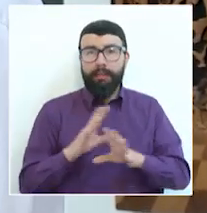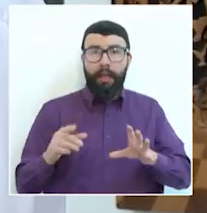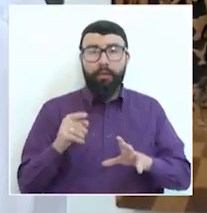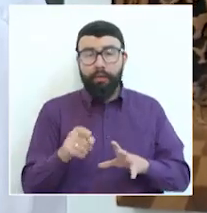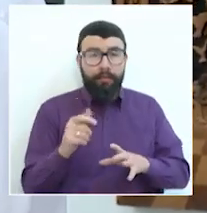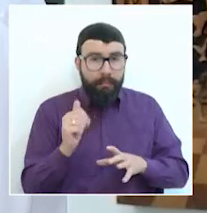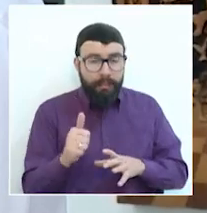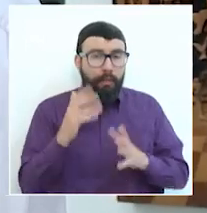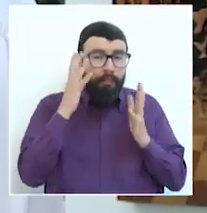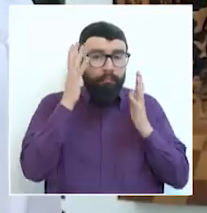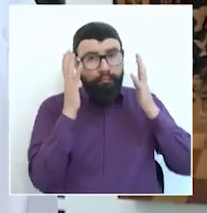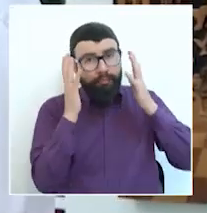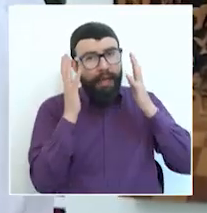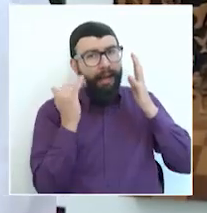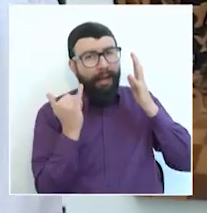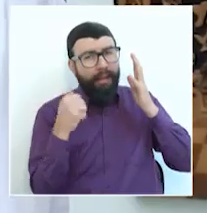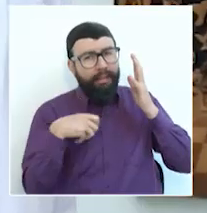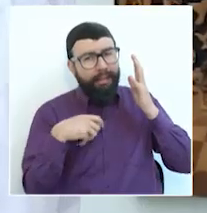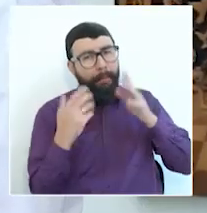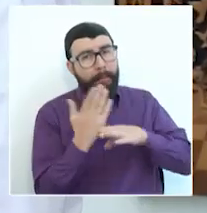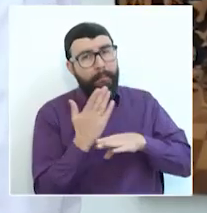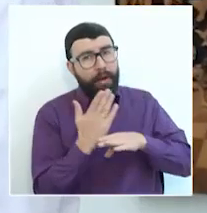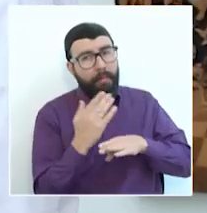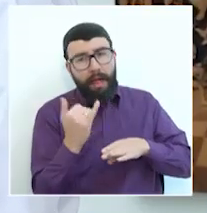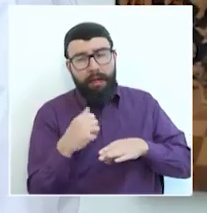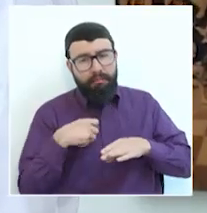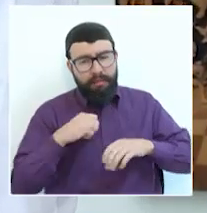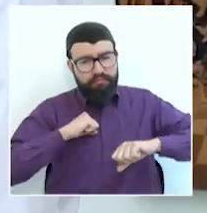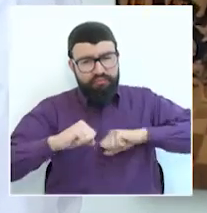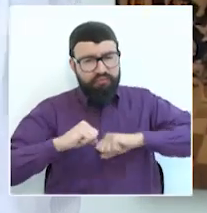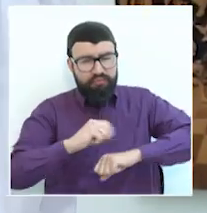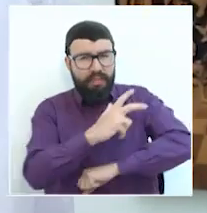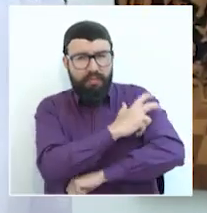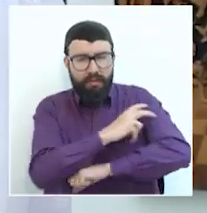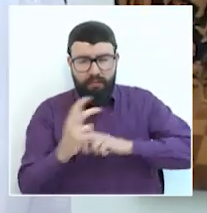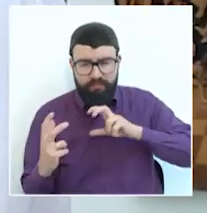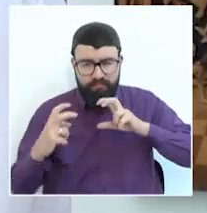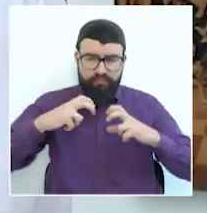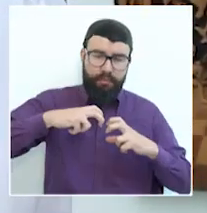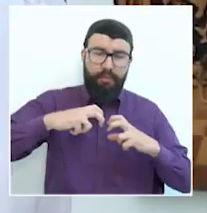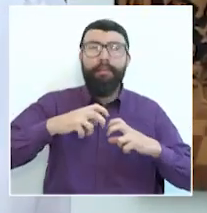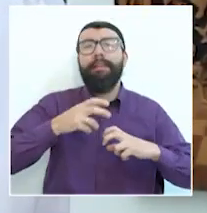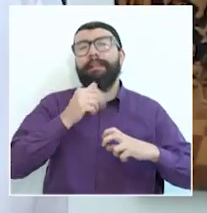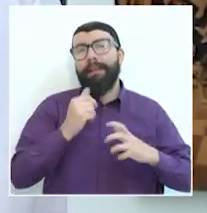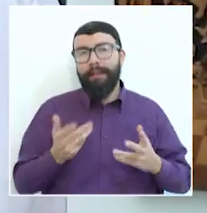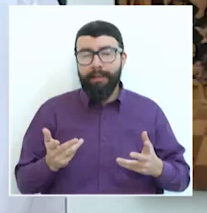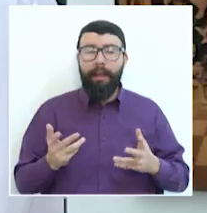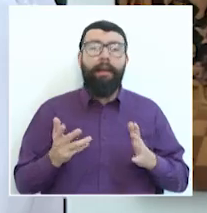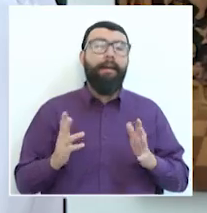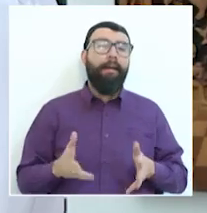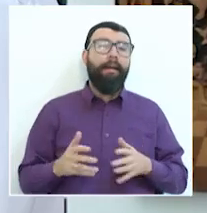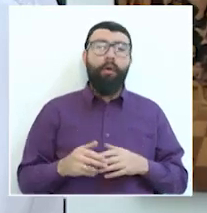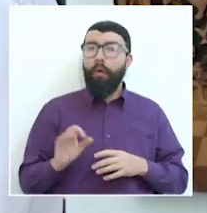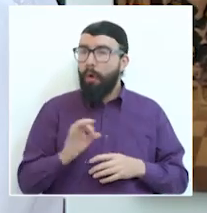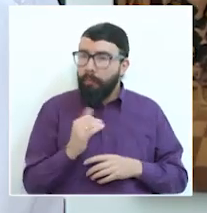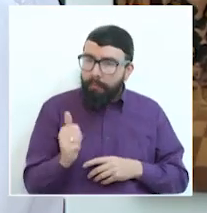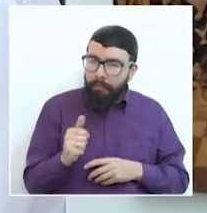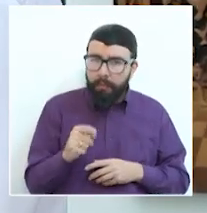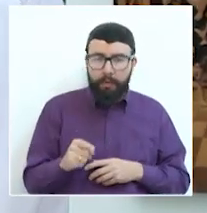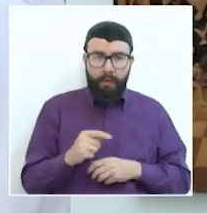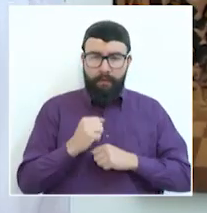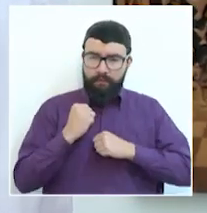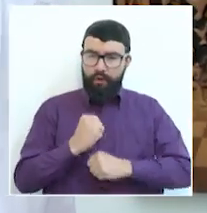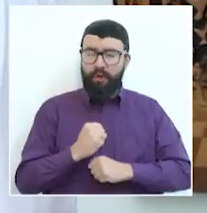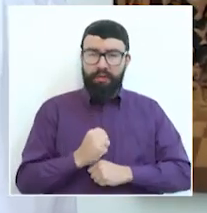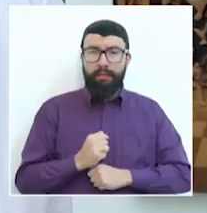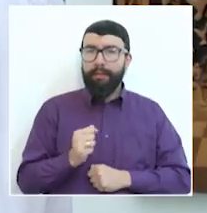la cabeza no me está permitiendo que haya una buena contracción muscular, o al contrario, que esa contracción muscular no es tan fuerte